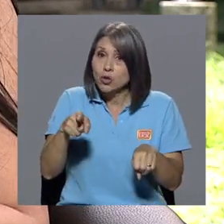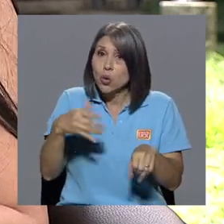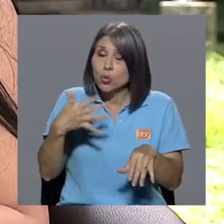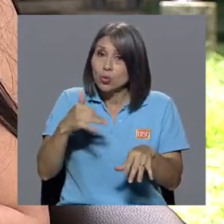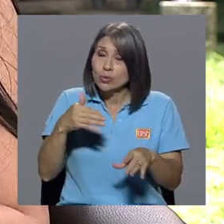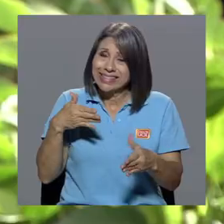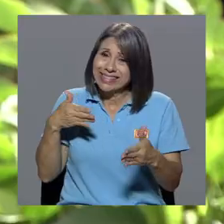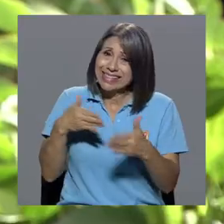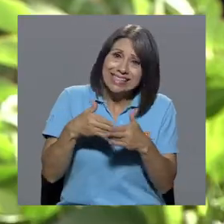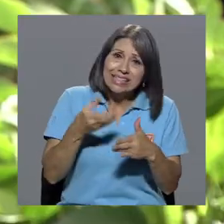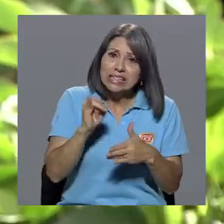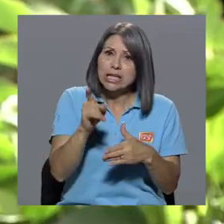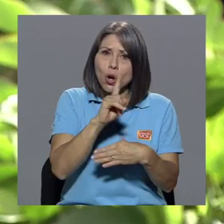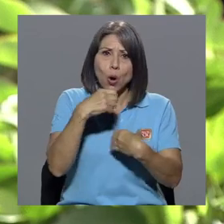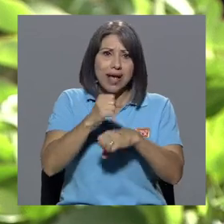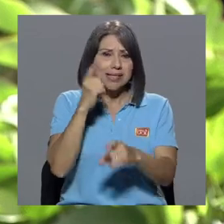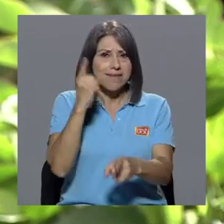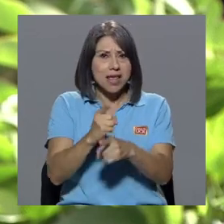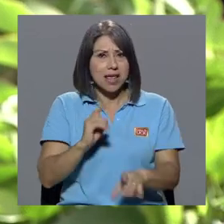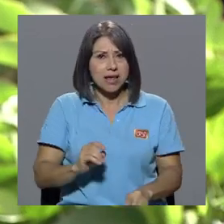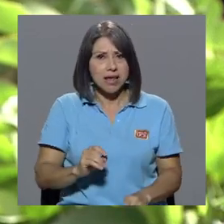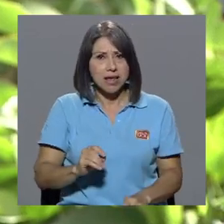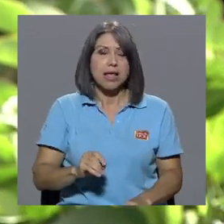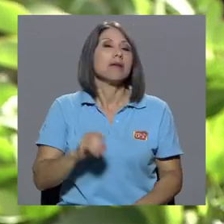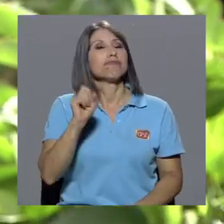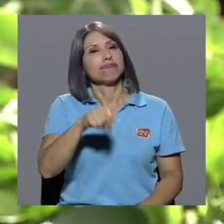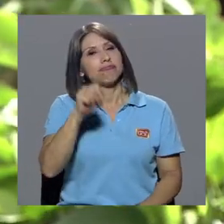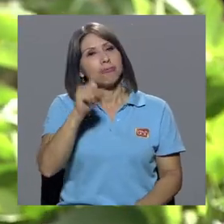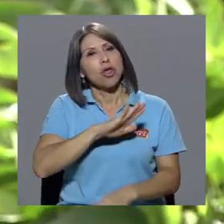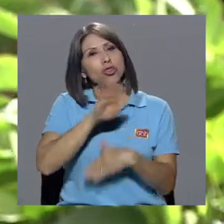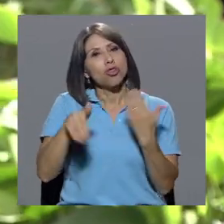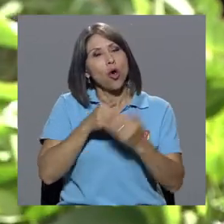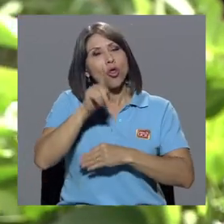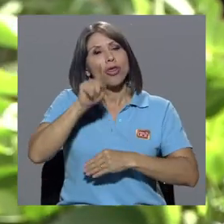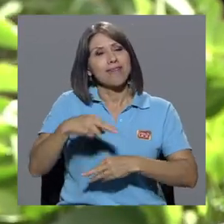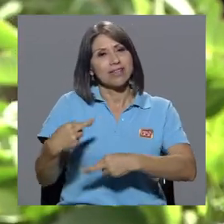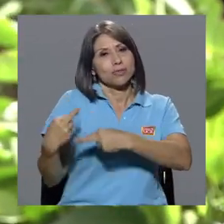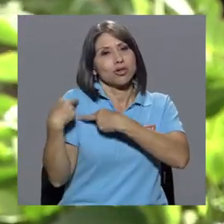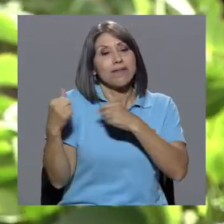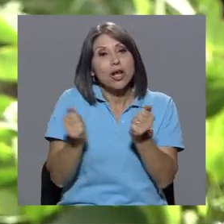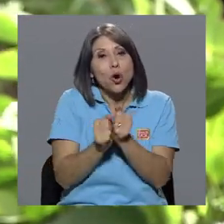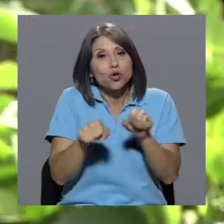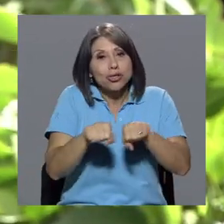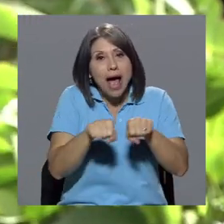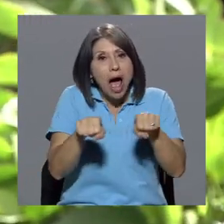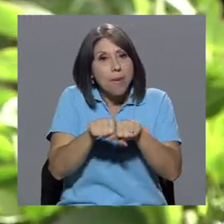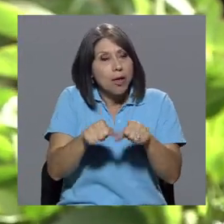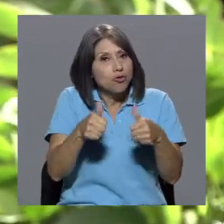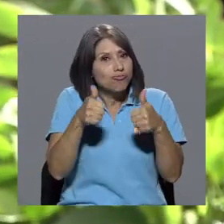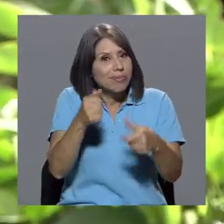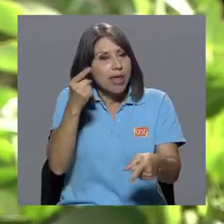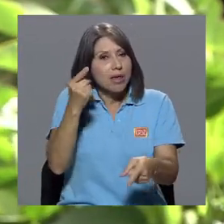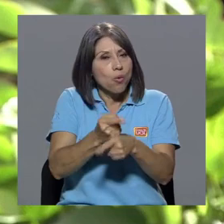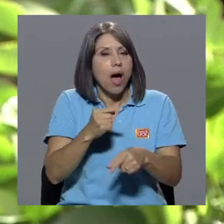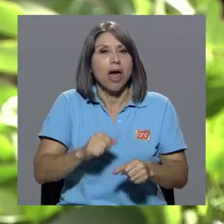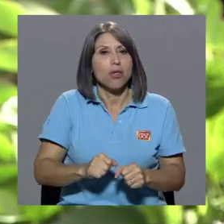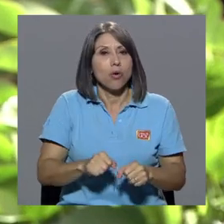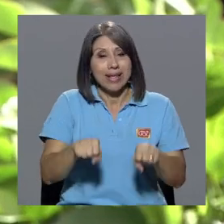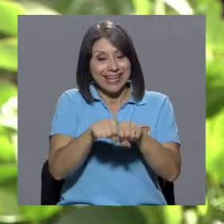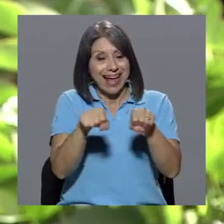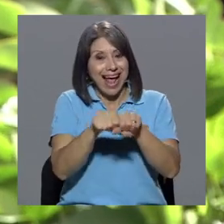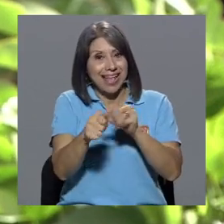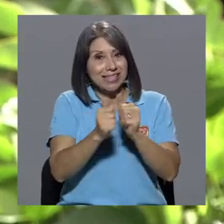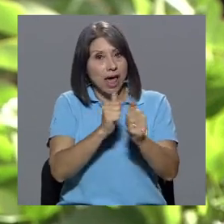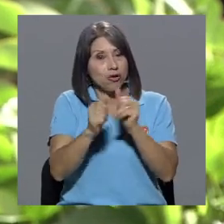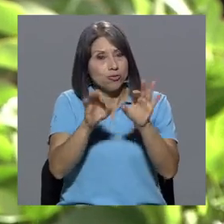no se hace bien, ¿verdad? Por supuesto, todo tiene que hacerse de forma responsable, ¿verdad? Con un calzado adecuado, con el calzado